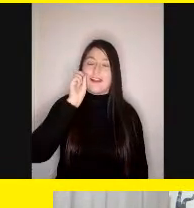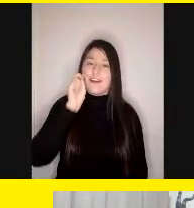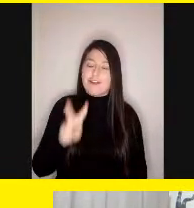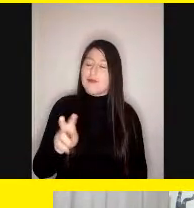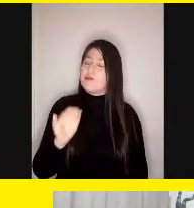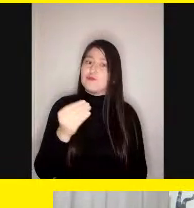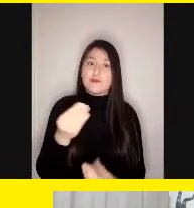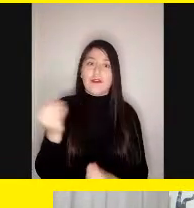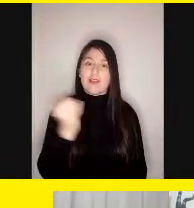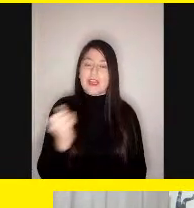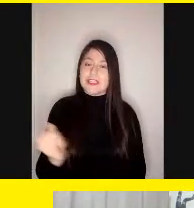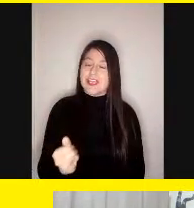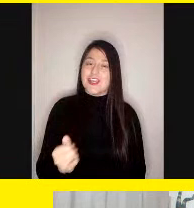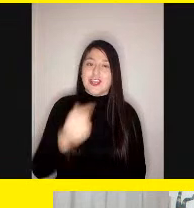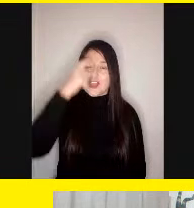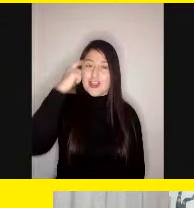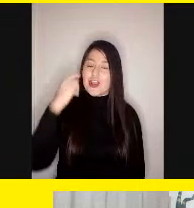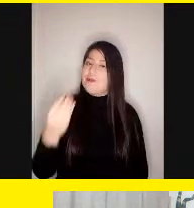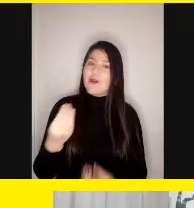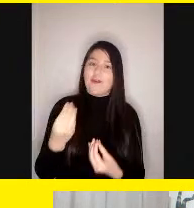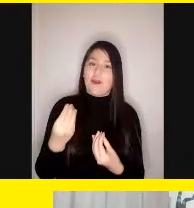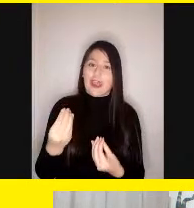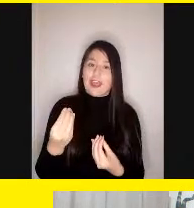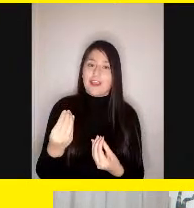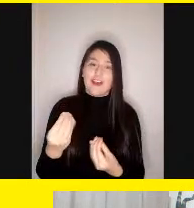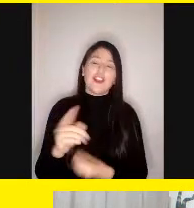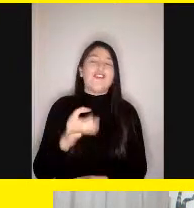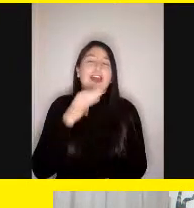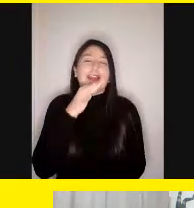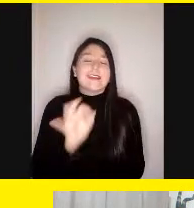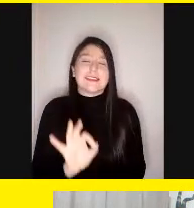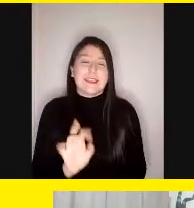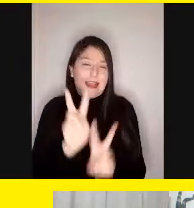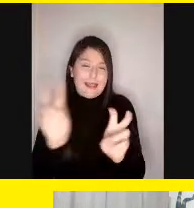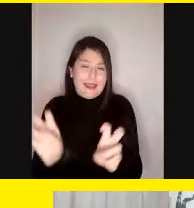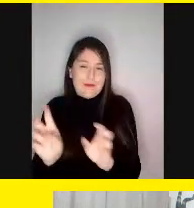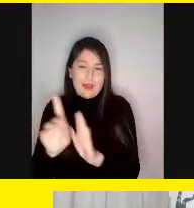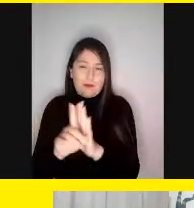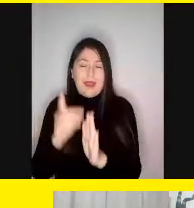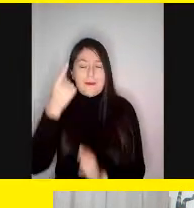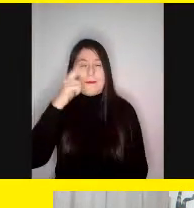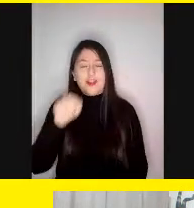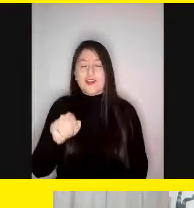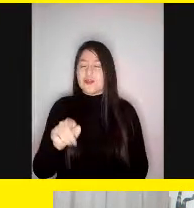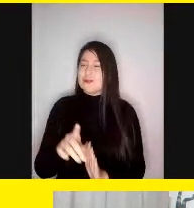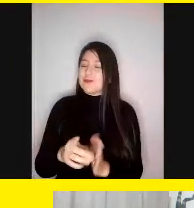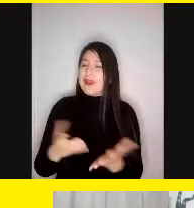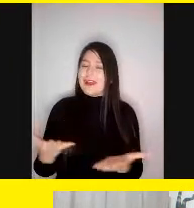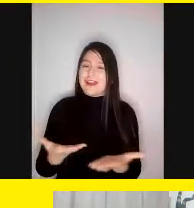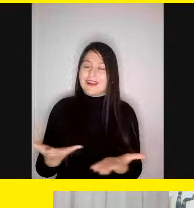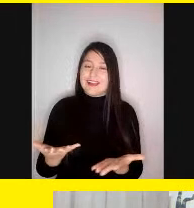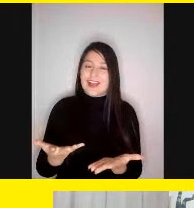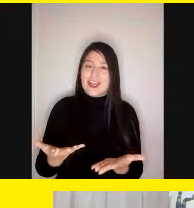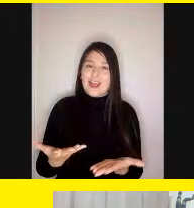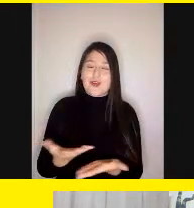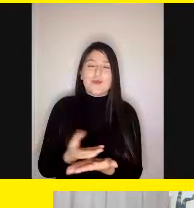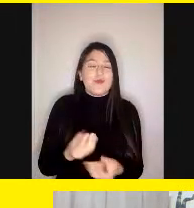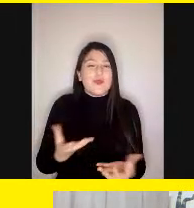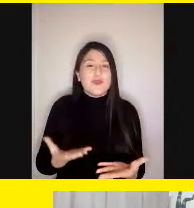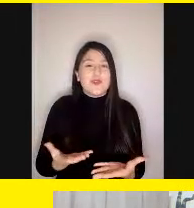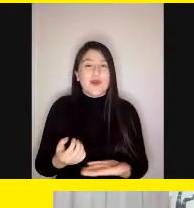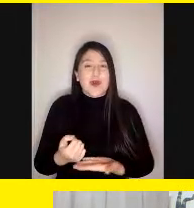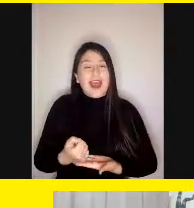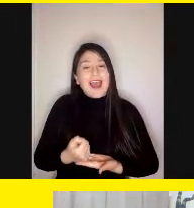buenísimo, bueno, no voy a hablar de eso en este minuto, pero creo que es una obra muy generosa,